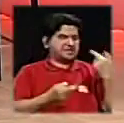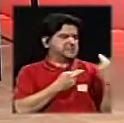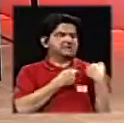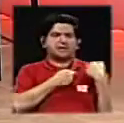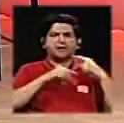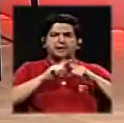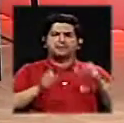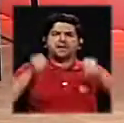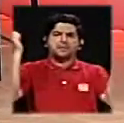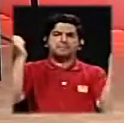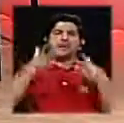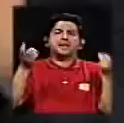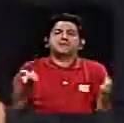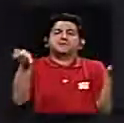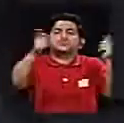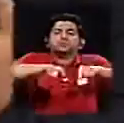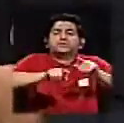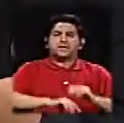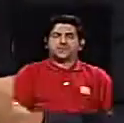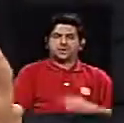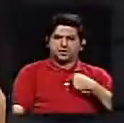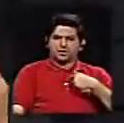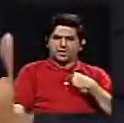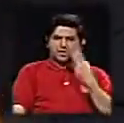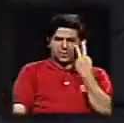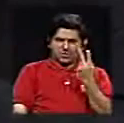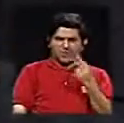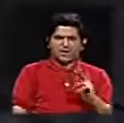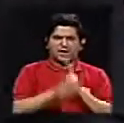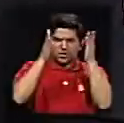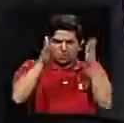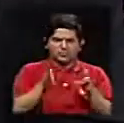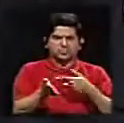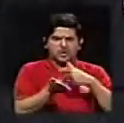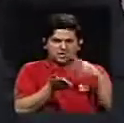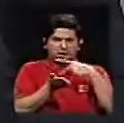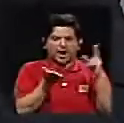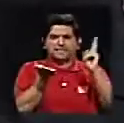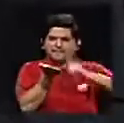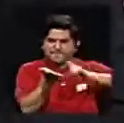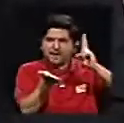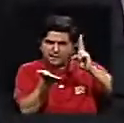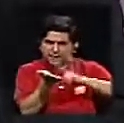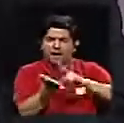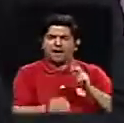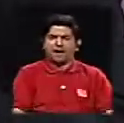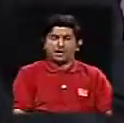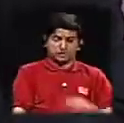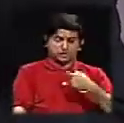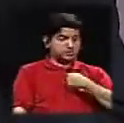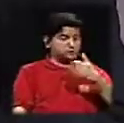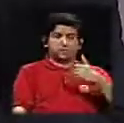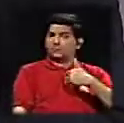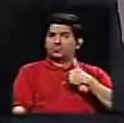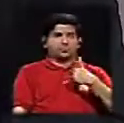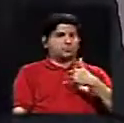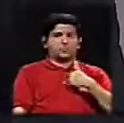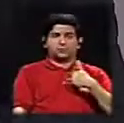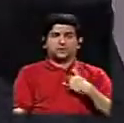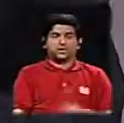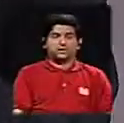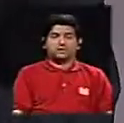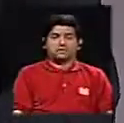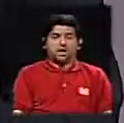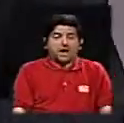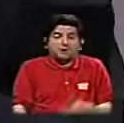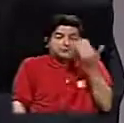pero mágicamente ocurrieron allí. Y uno asume como usuario que si estamos pagando impuestos, yo no tengo que conocer